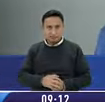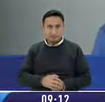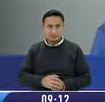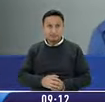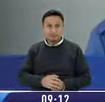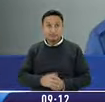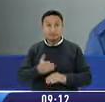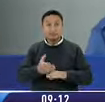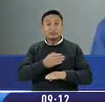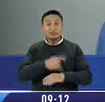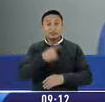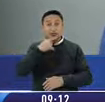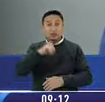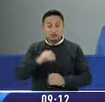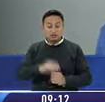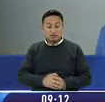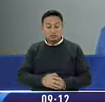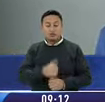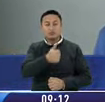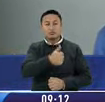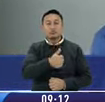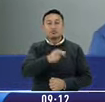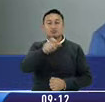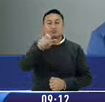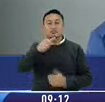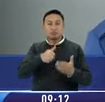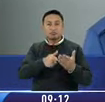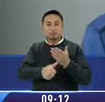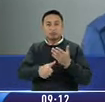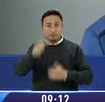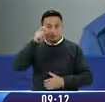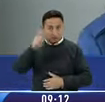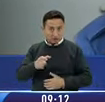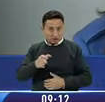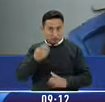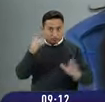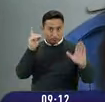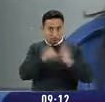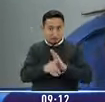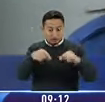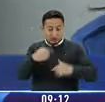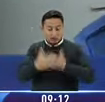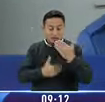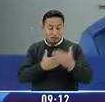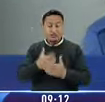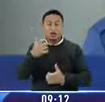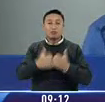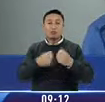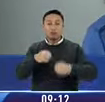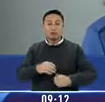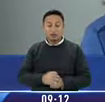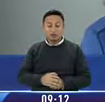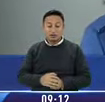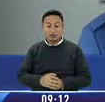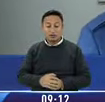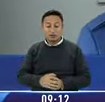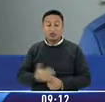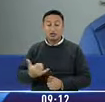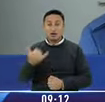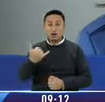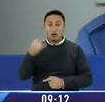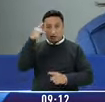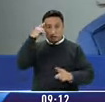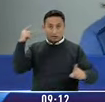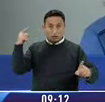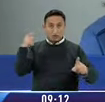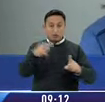había mencionado por parte de la misma señora fiscal general del Estado, iban a haber consecuencias una vez que se atacó